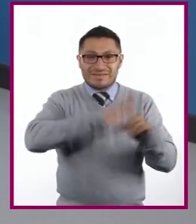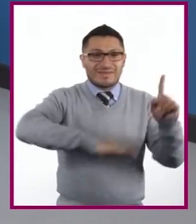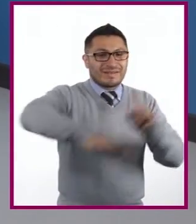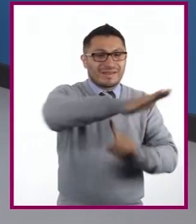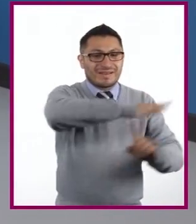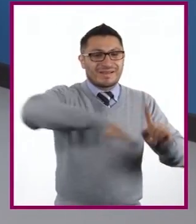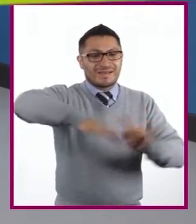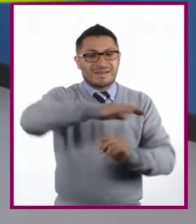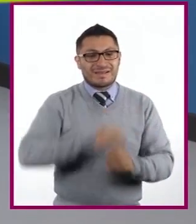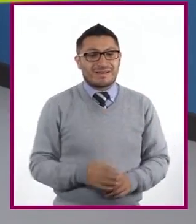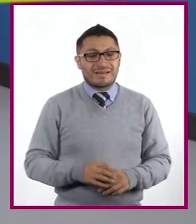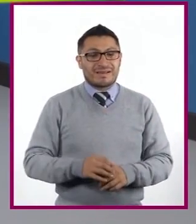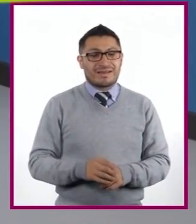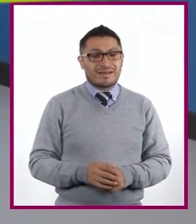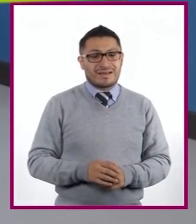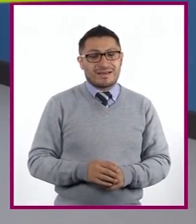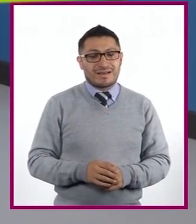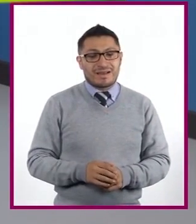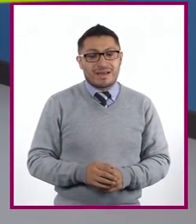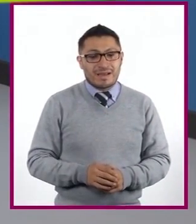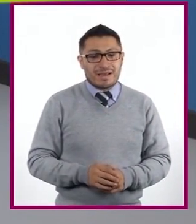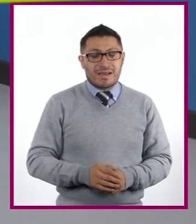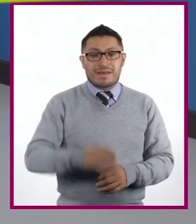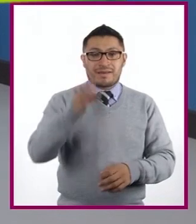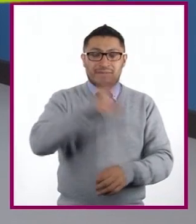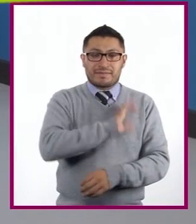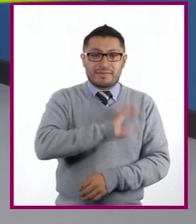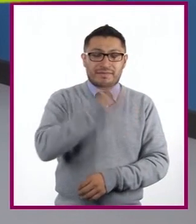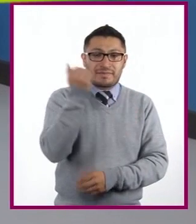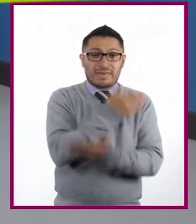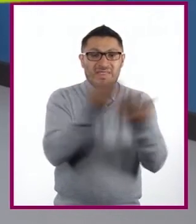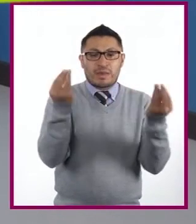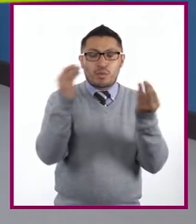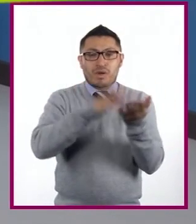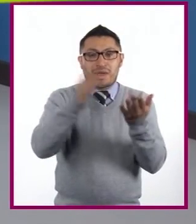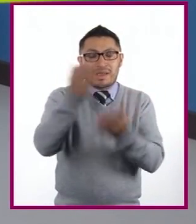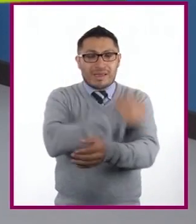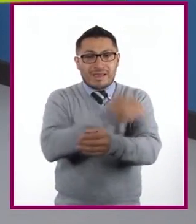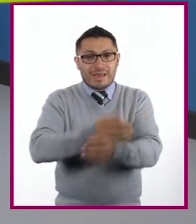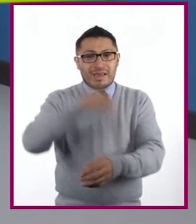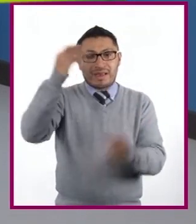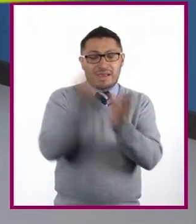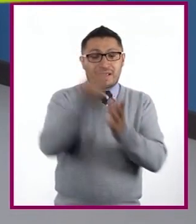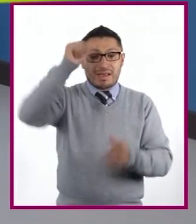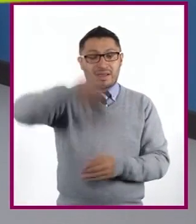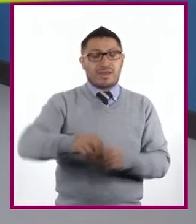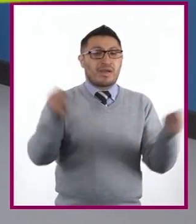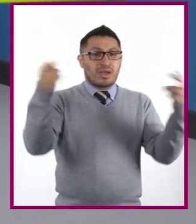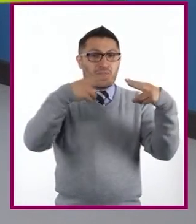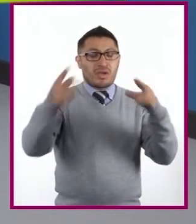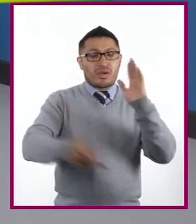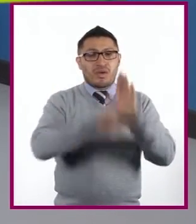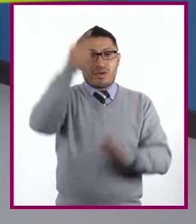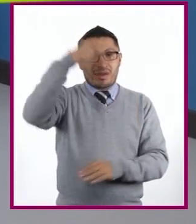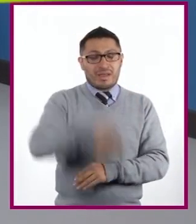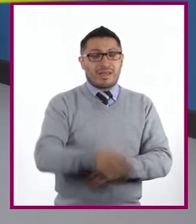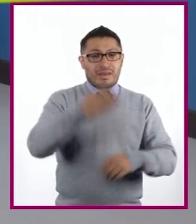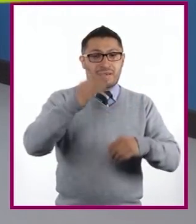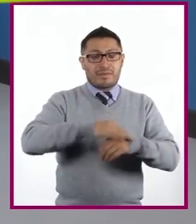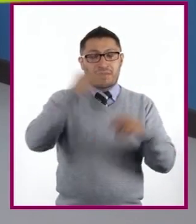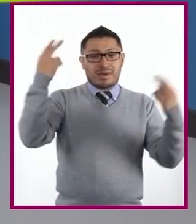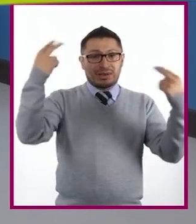ambiente. Estimadas y estimados estudiantes, muchas gracias por acompañarnos en esta sesión. Nos veremos otra vez con más